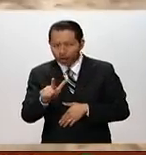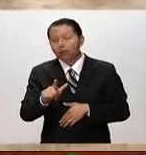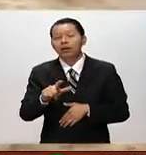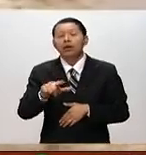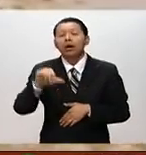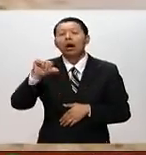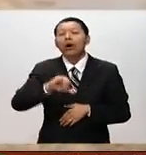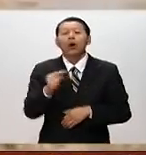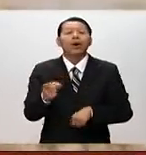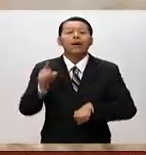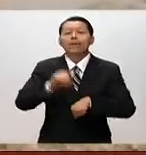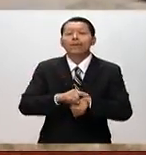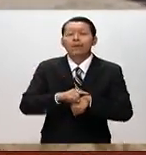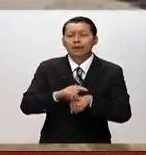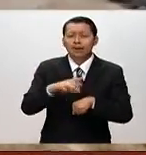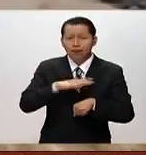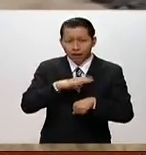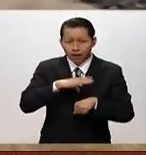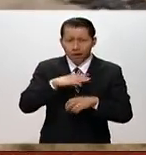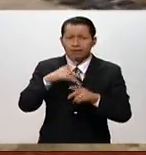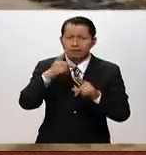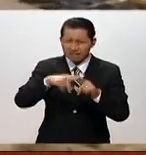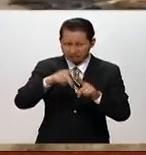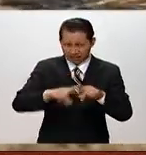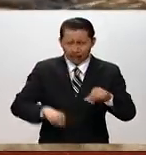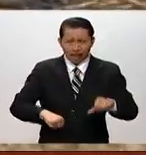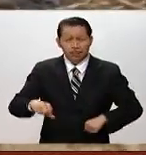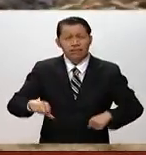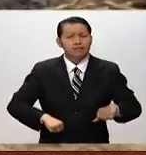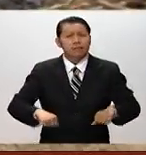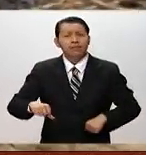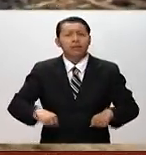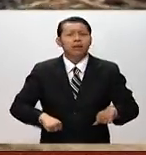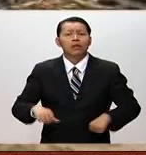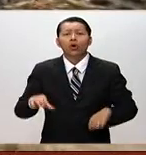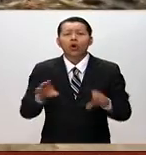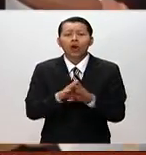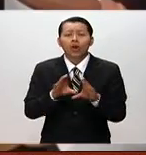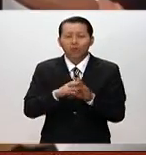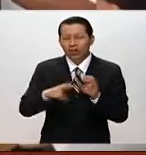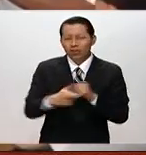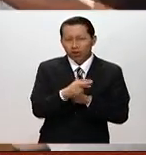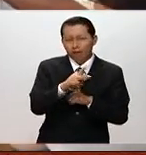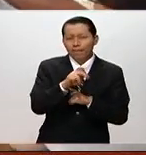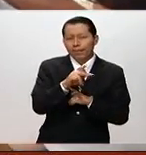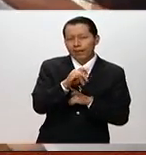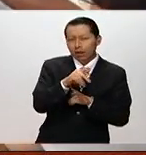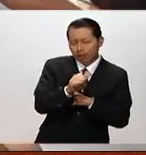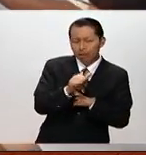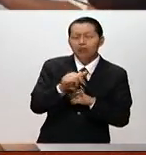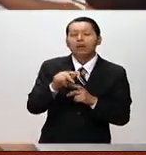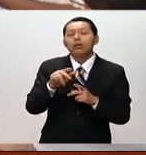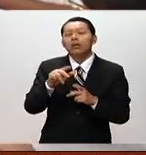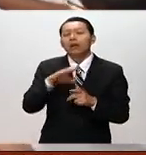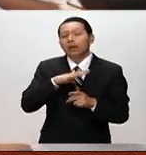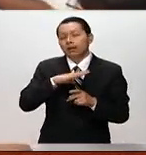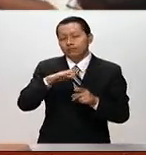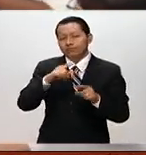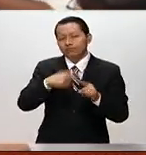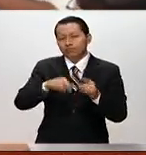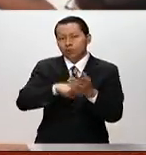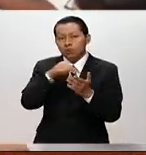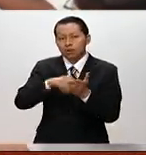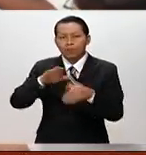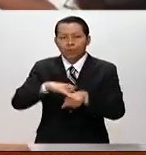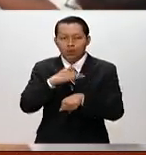día se observa gran actividad colectiva, sobre todo en las márgenes de los ríos Papaloapan, Tonalá y región de los Tuxtlas, esto